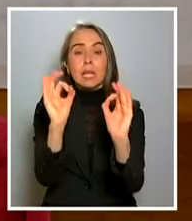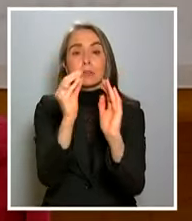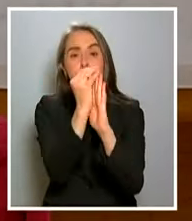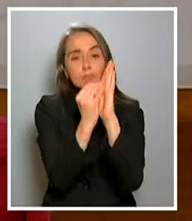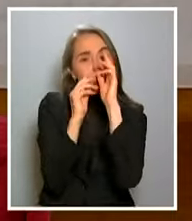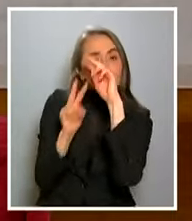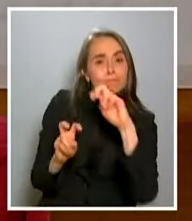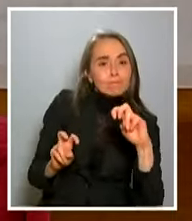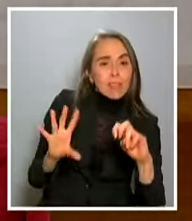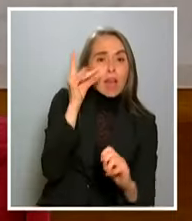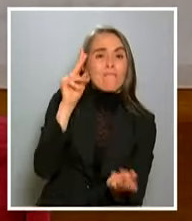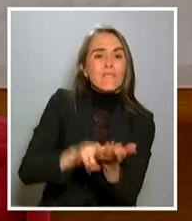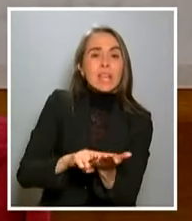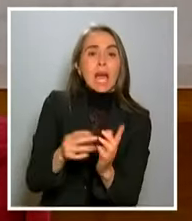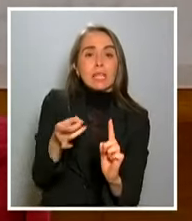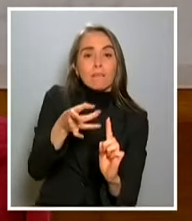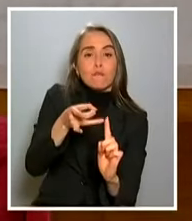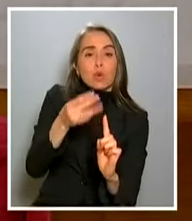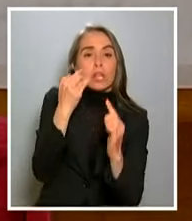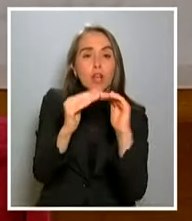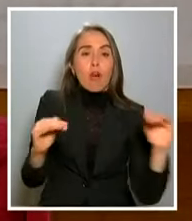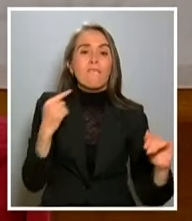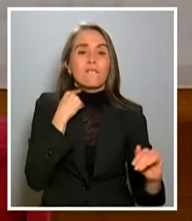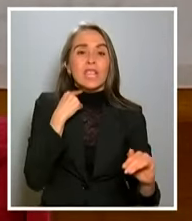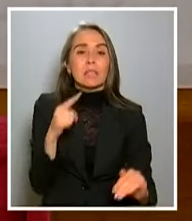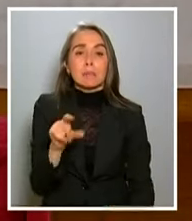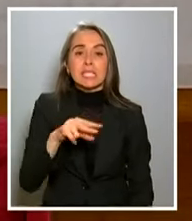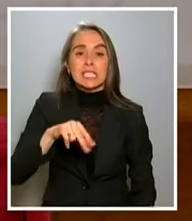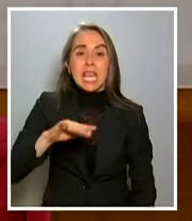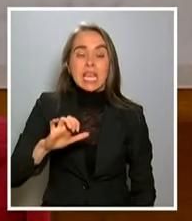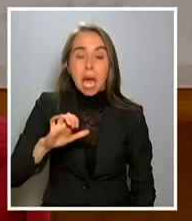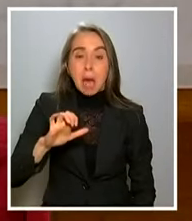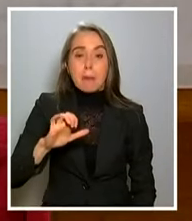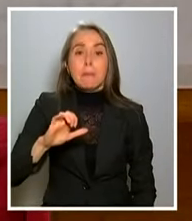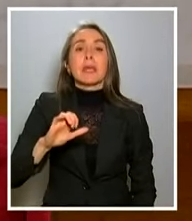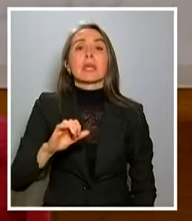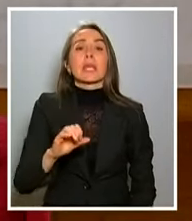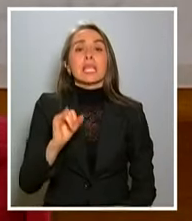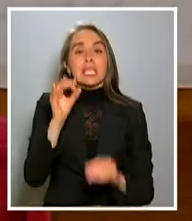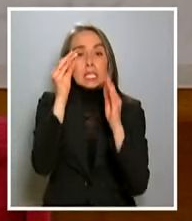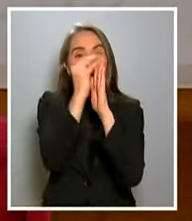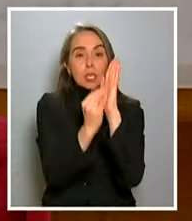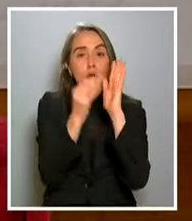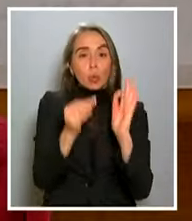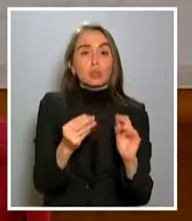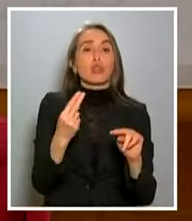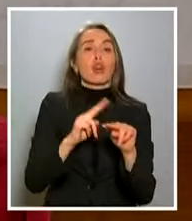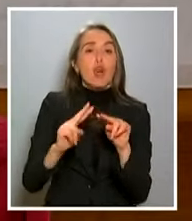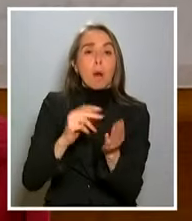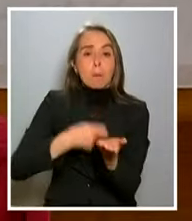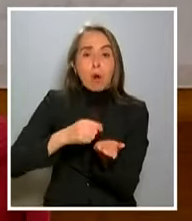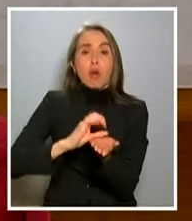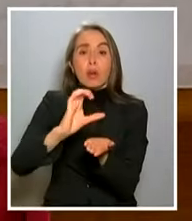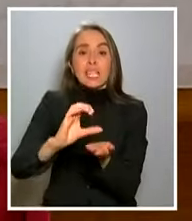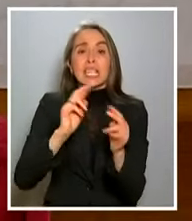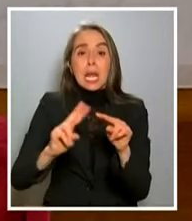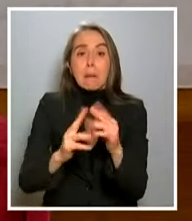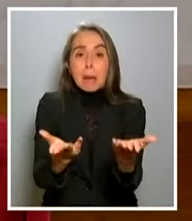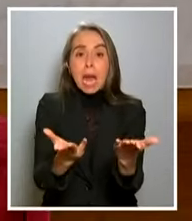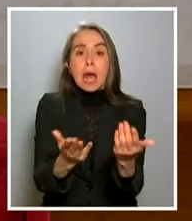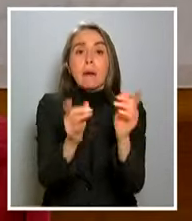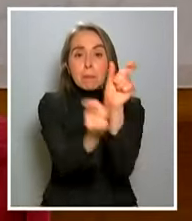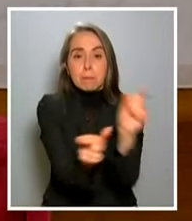determinar toda la verdad sobre las vulneraciones a las víctimas del Sename y establecer las justas medidas de reparación que corresponden para